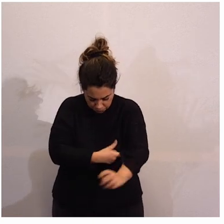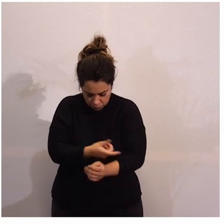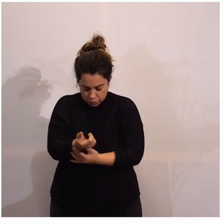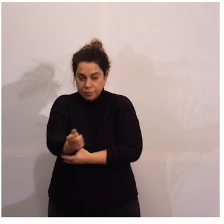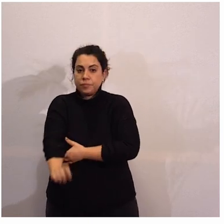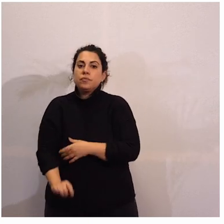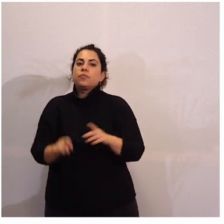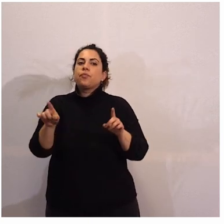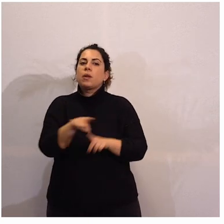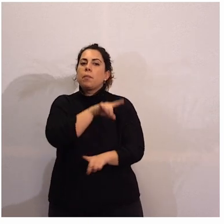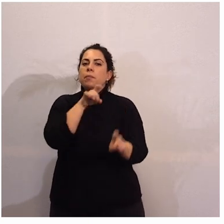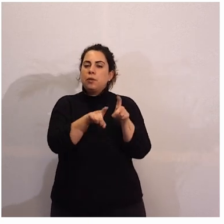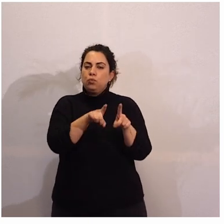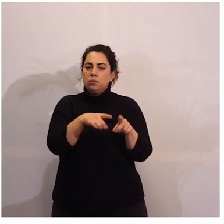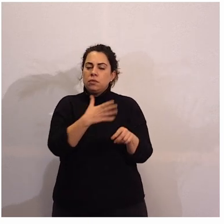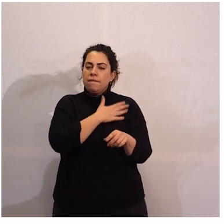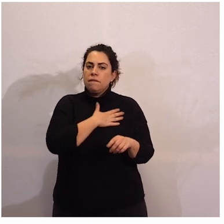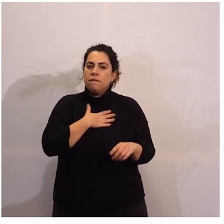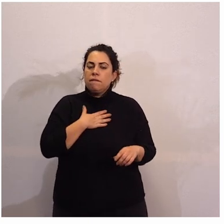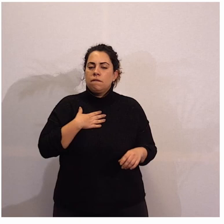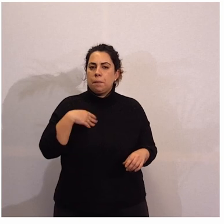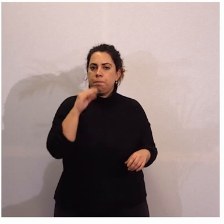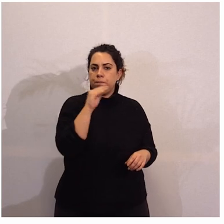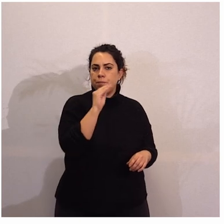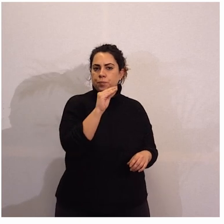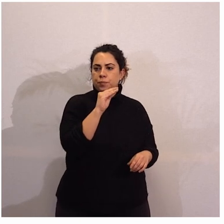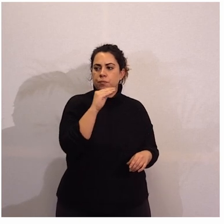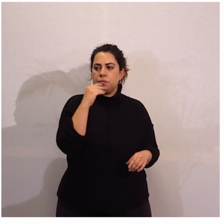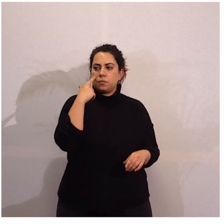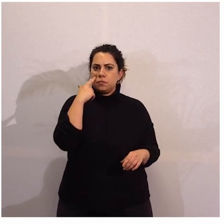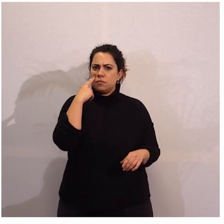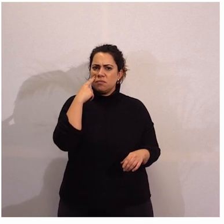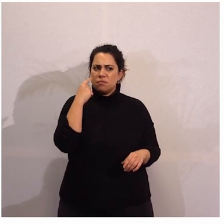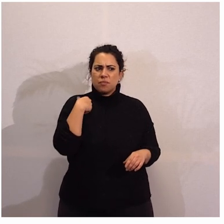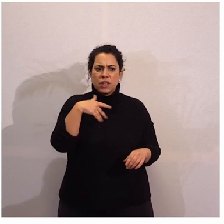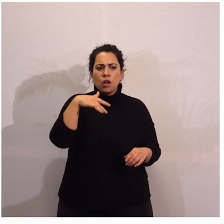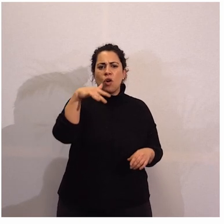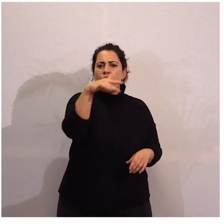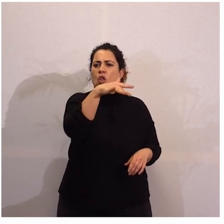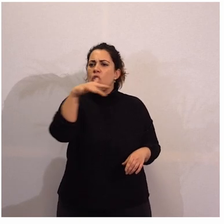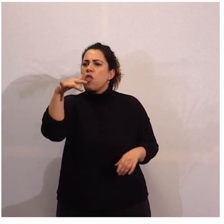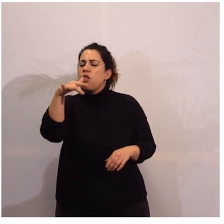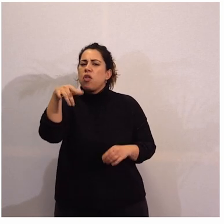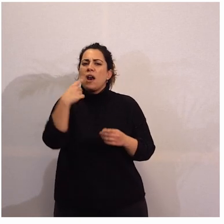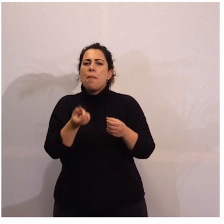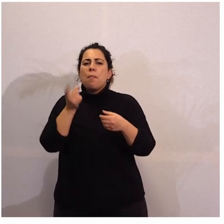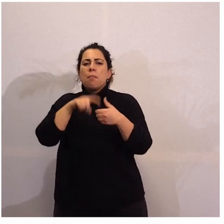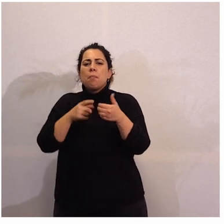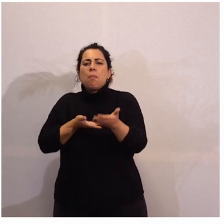La siguiente pregunta que nos gustaría, que me gustaría hacerte es: ¿en qué sitios te piden que participes y por